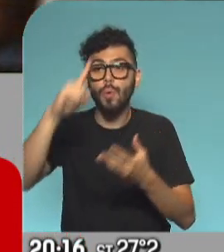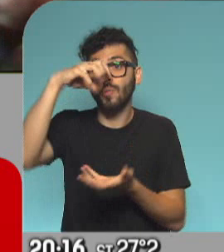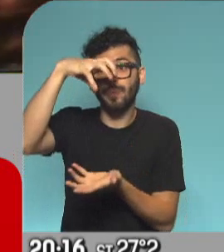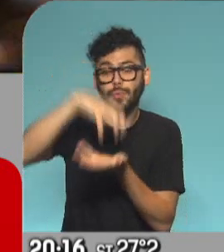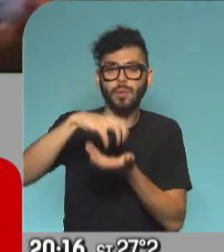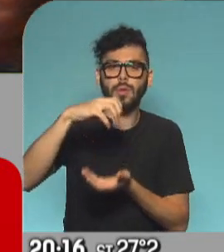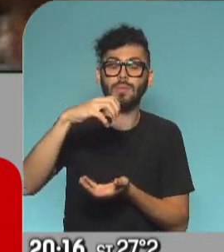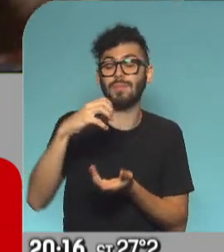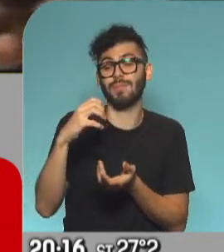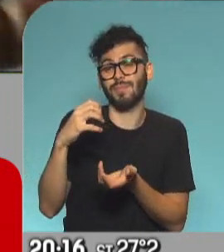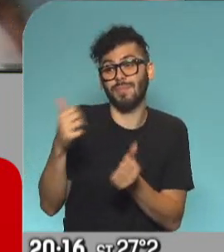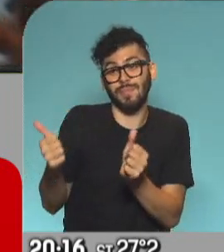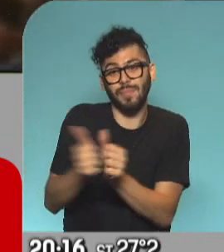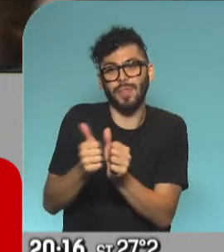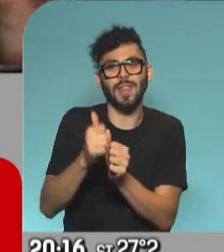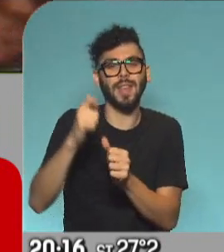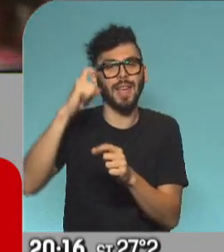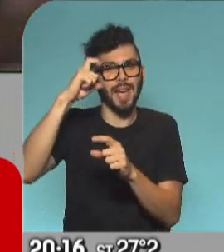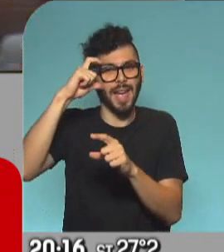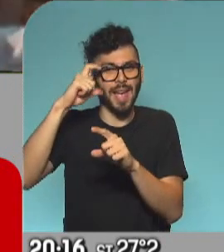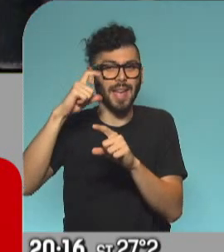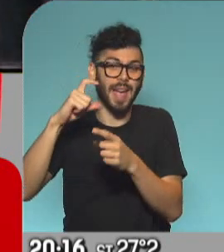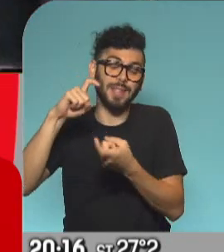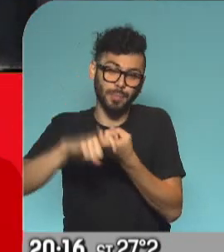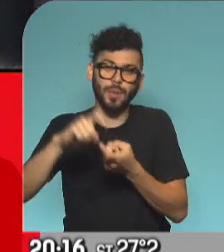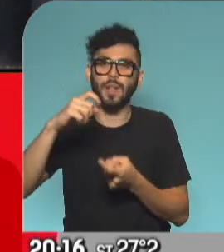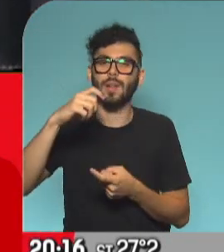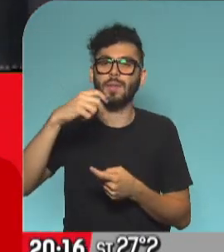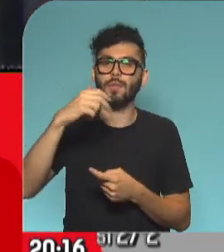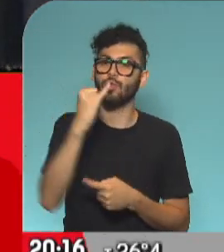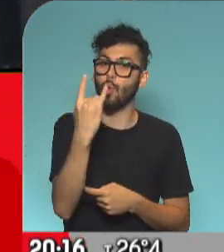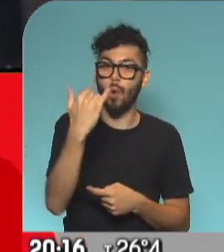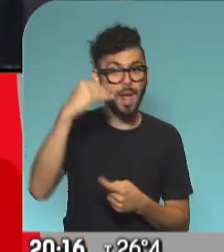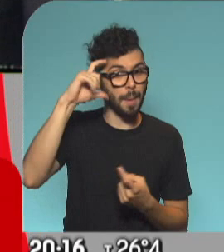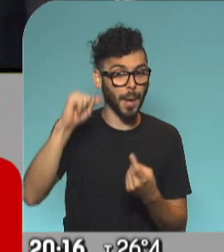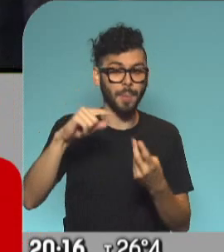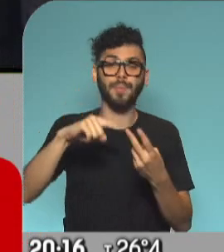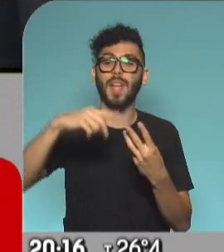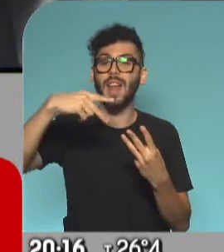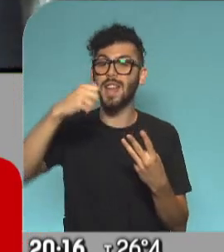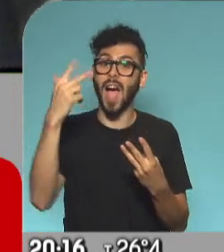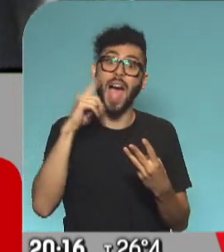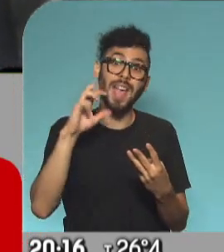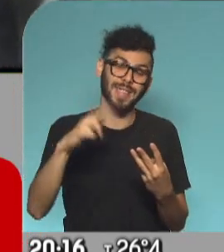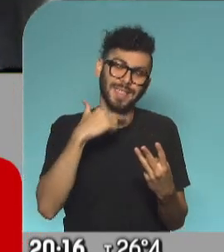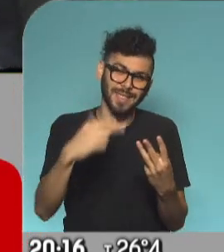por su exmujer, Zulema Yoma, y sus hijos Zulemita y Carlos Nair, quienes se aprestan a pasar junto a él la Navidad.